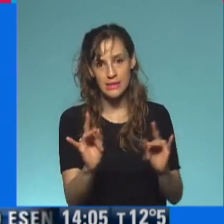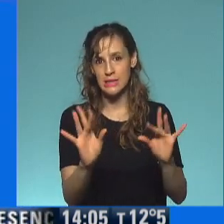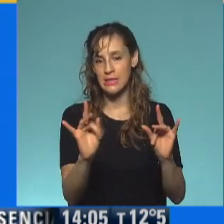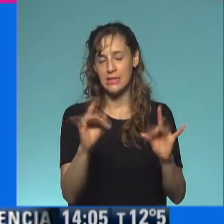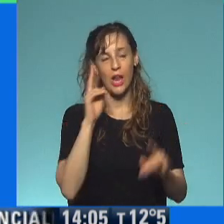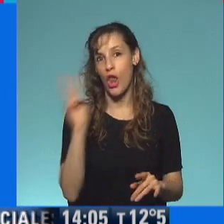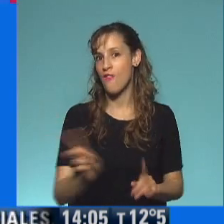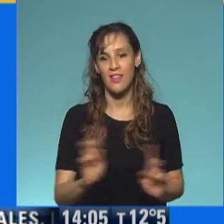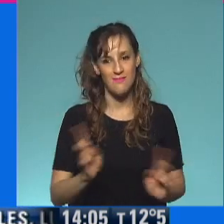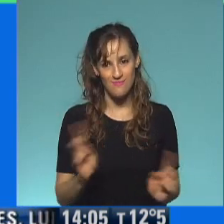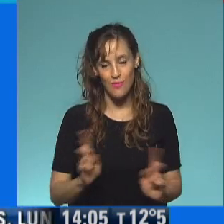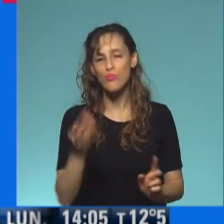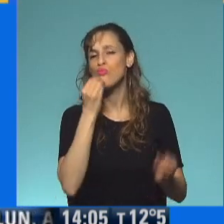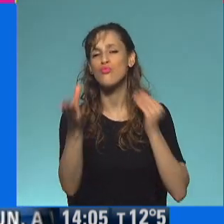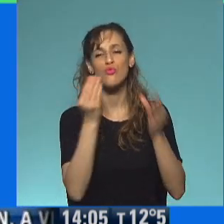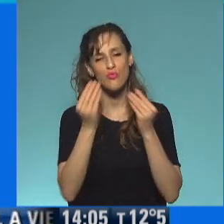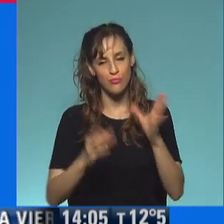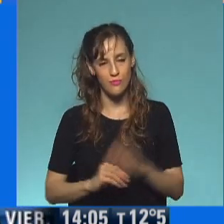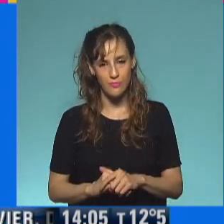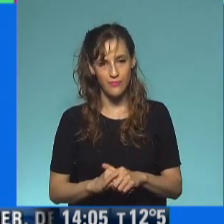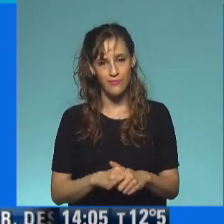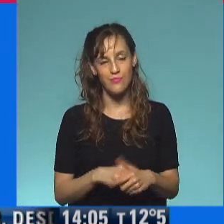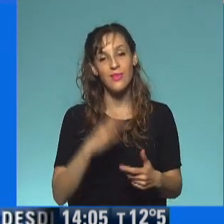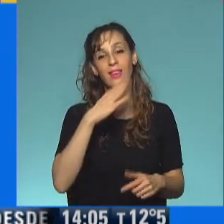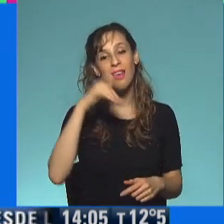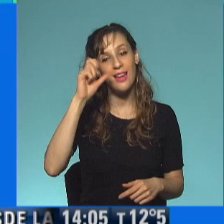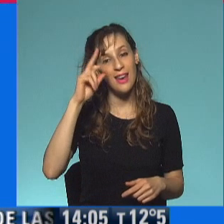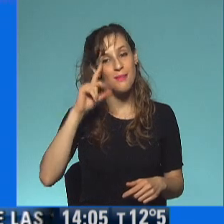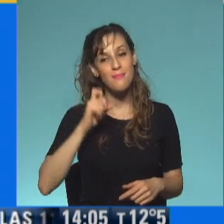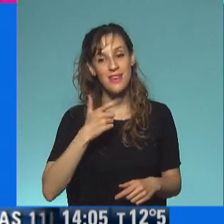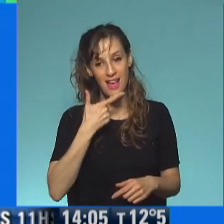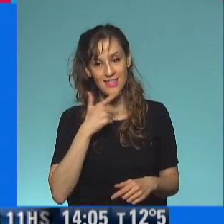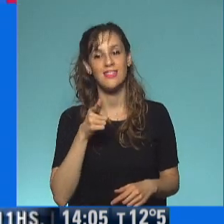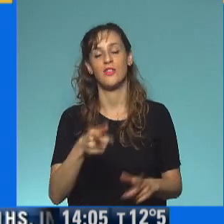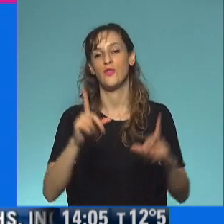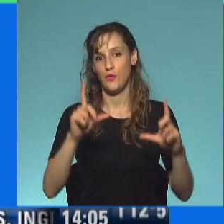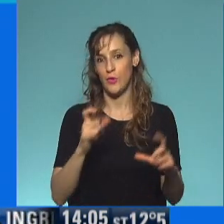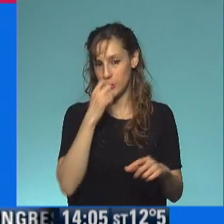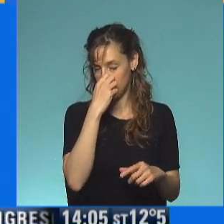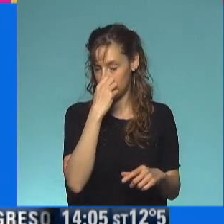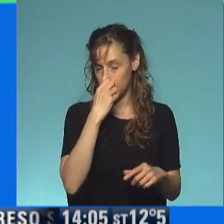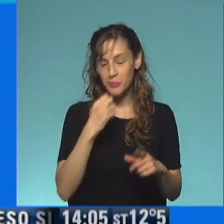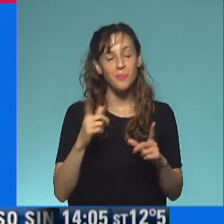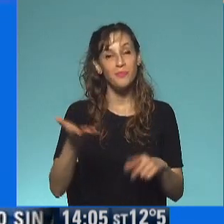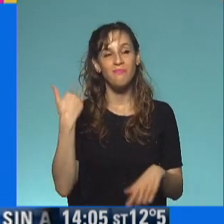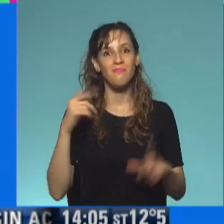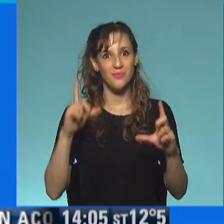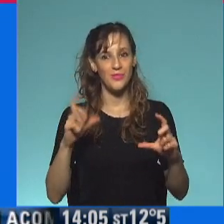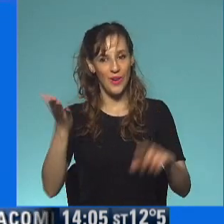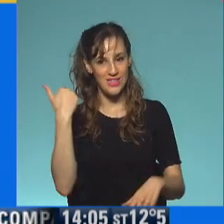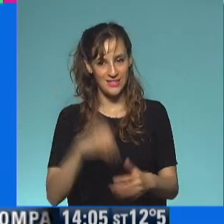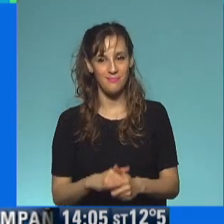podemos ver, pero besos. Jeremías haciendo la foto del día. Espectacular. Del día de ayer. Sí.